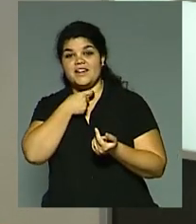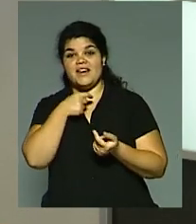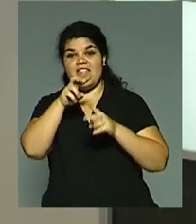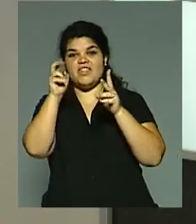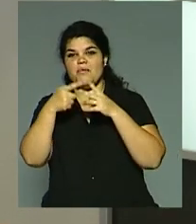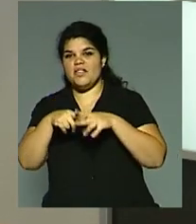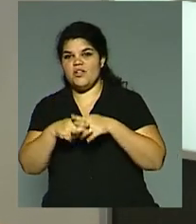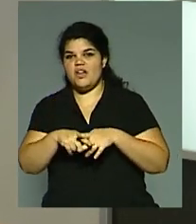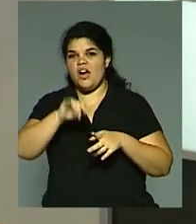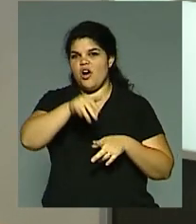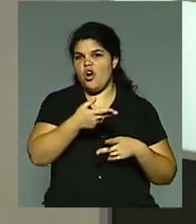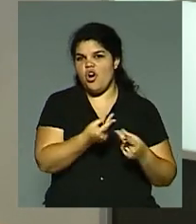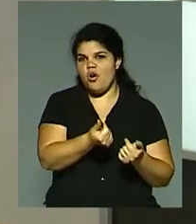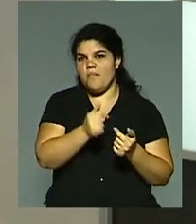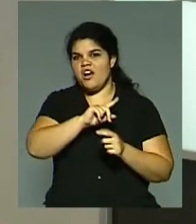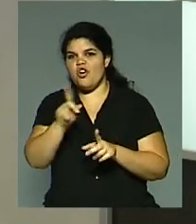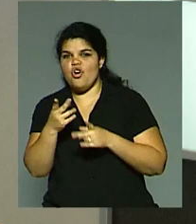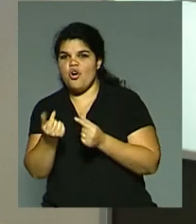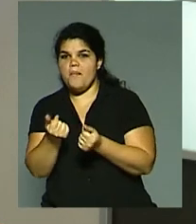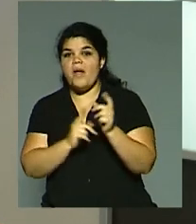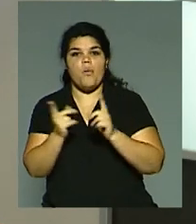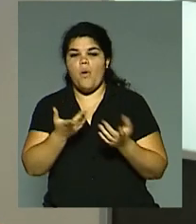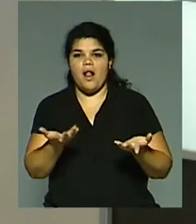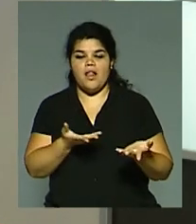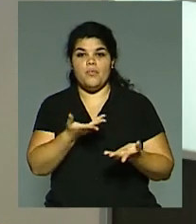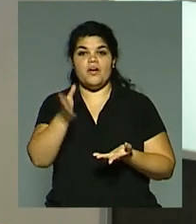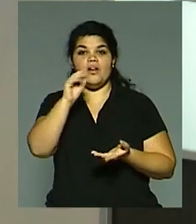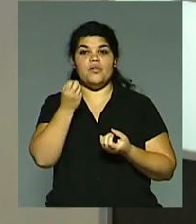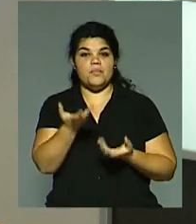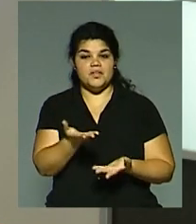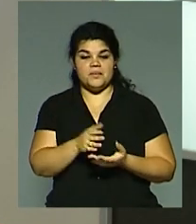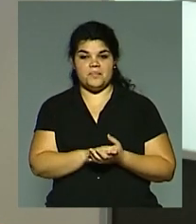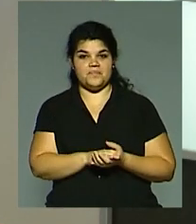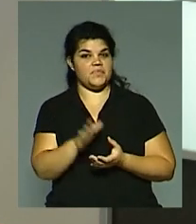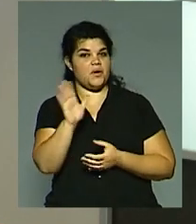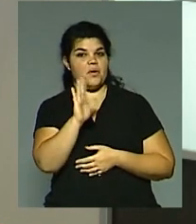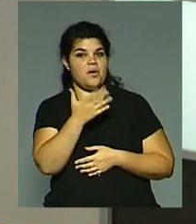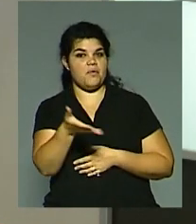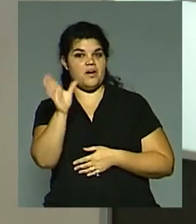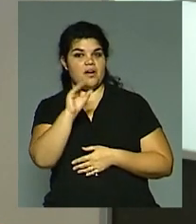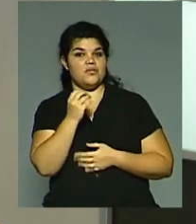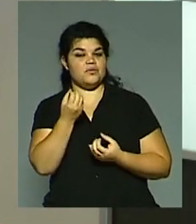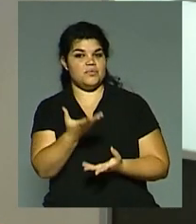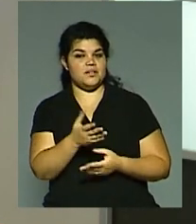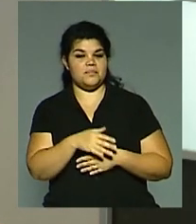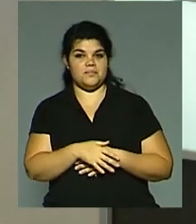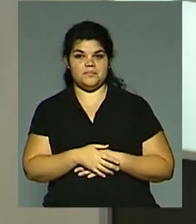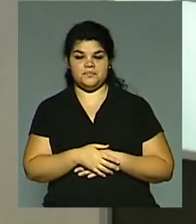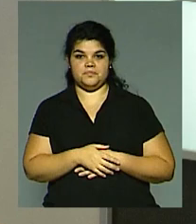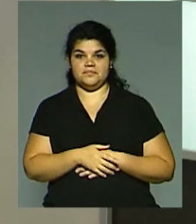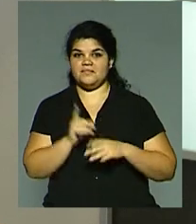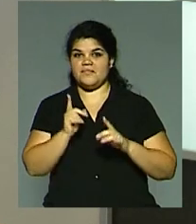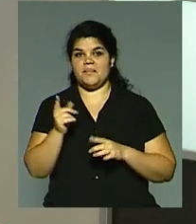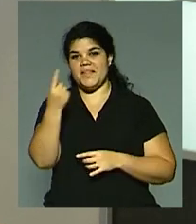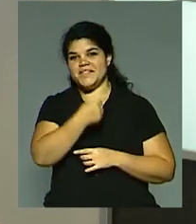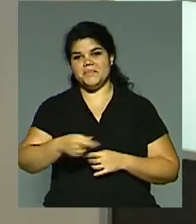puede comprar, qué no, le vamos a preguntar a Ariel. ¿Qué tal? Buenas noches, ¿cómo estás, Ariel? Hola, ¿qué tal? Buenas noches, chicos, ¿cómo van? Bien. En principio, buena